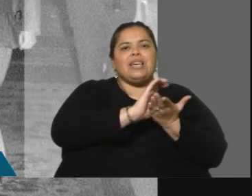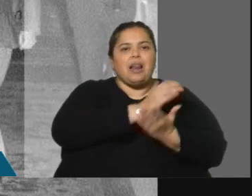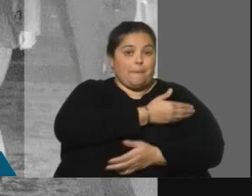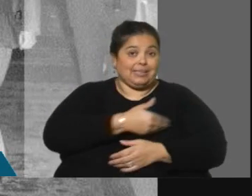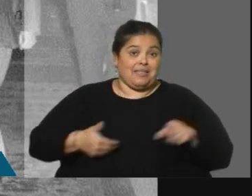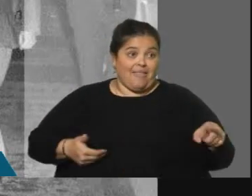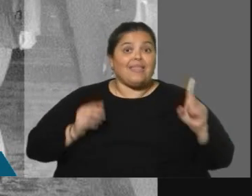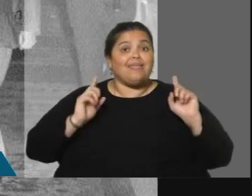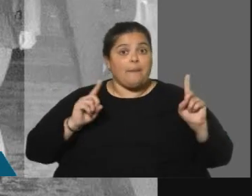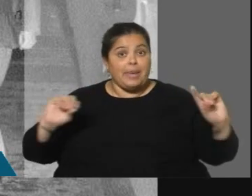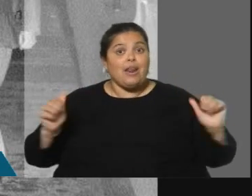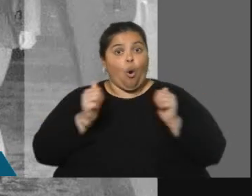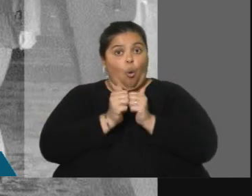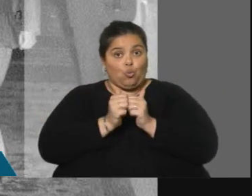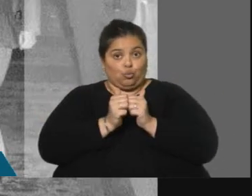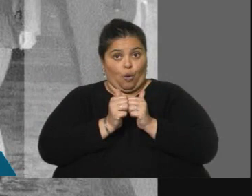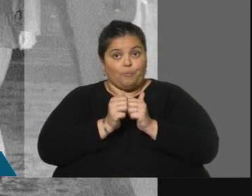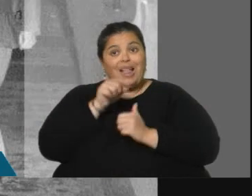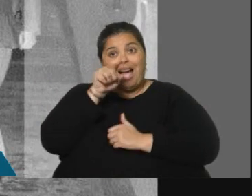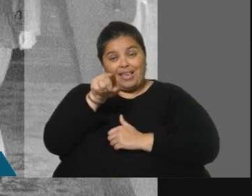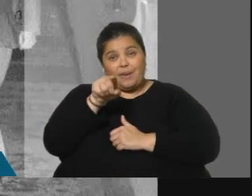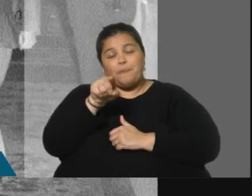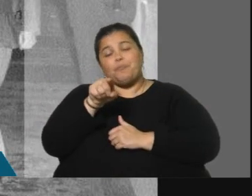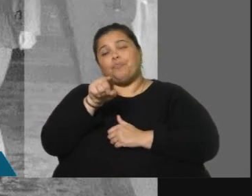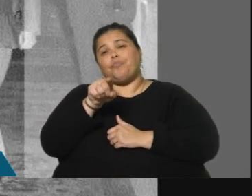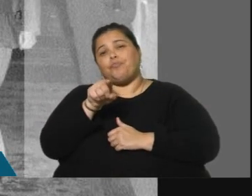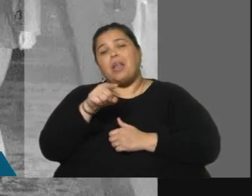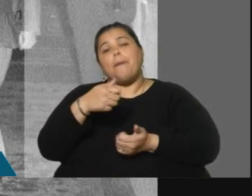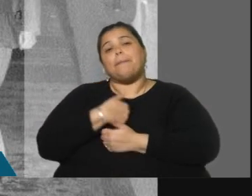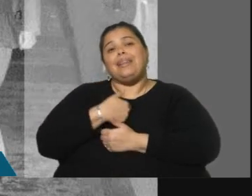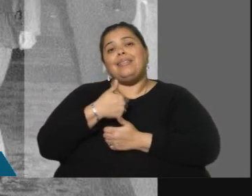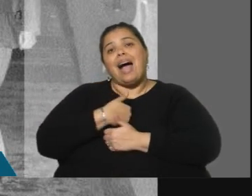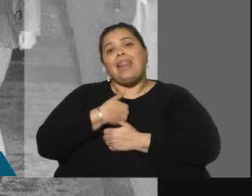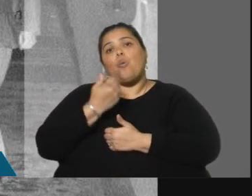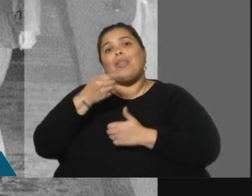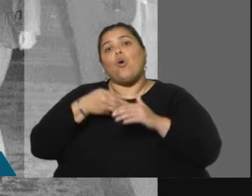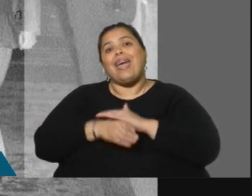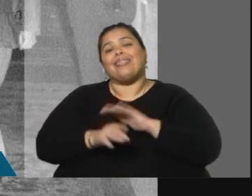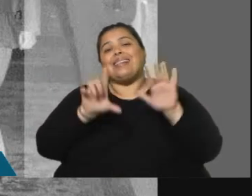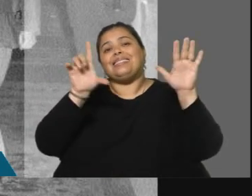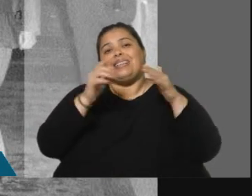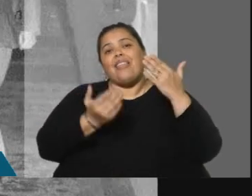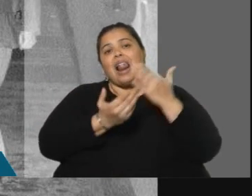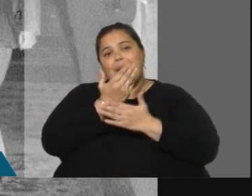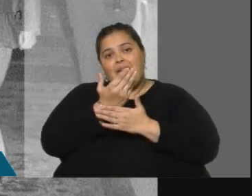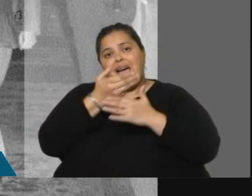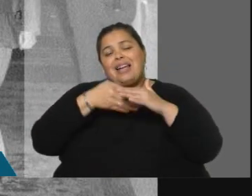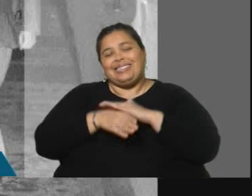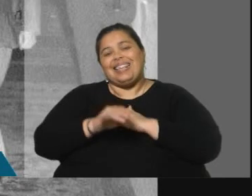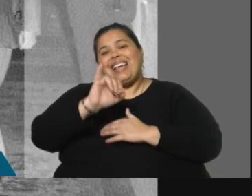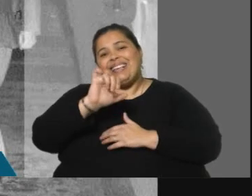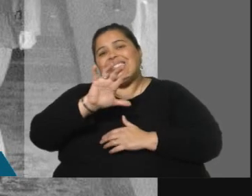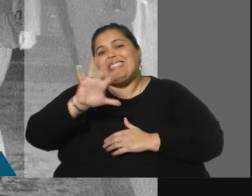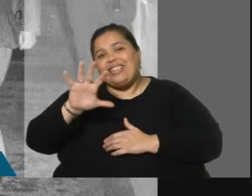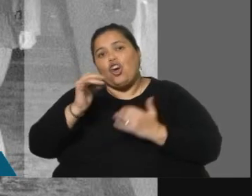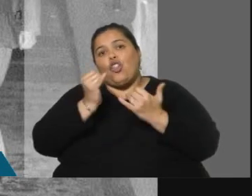con Gregorio Álvarez a la cabeza ingresan al parlamento no siete de la mañana siete y cinco de la mañana del